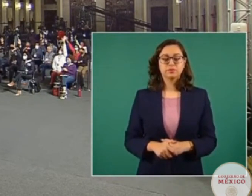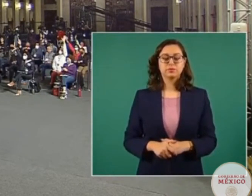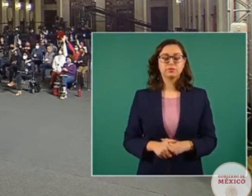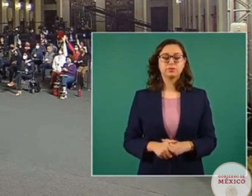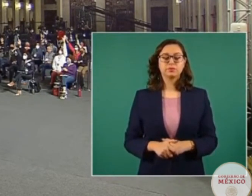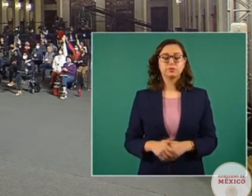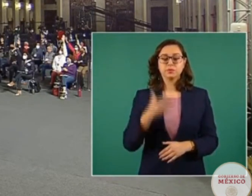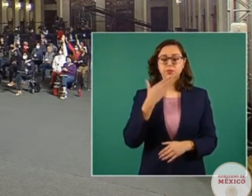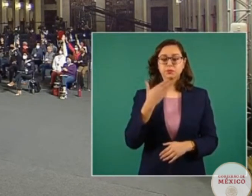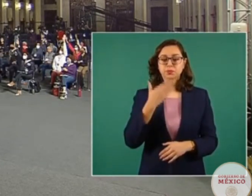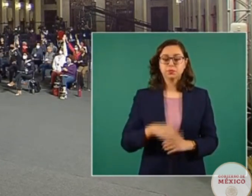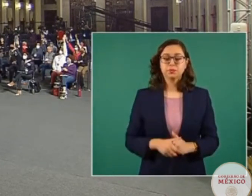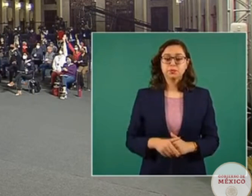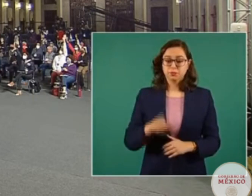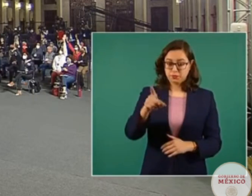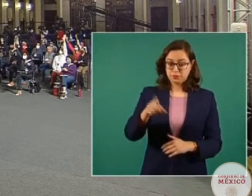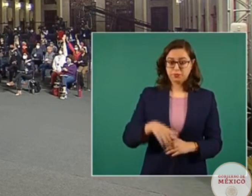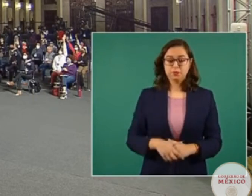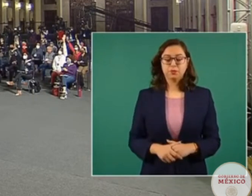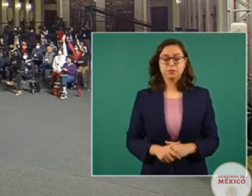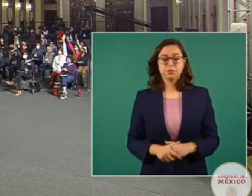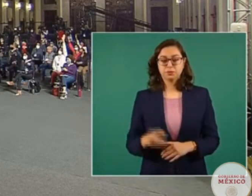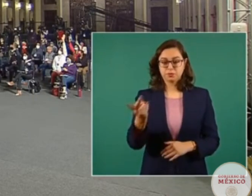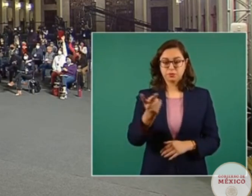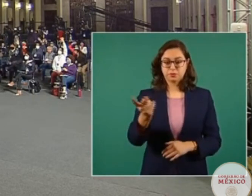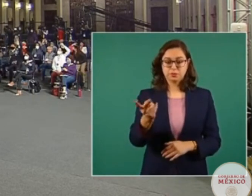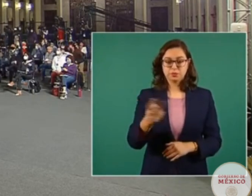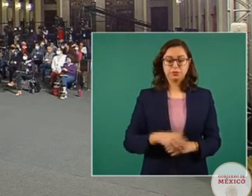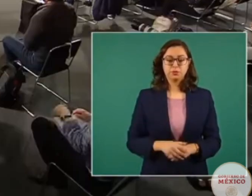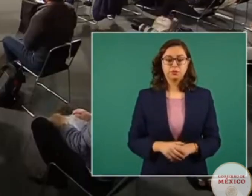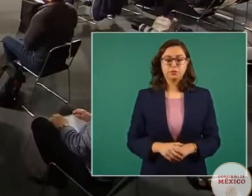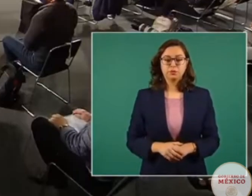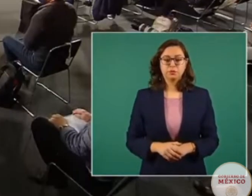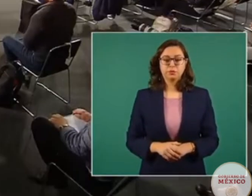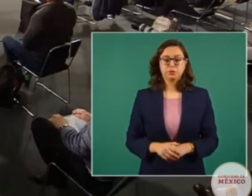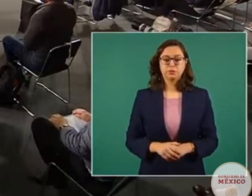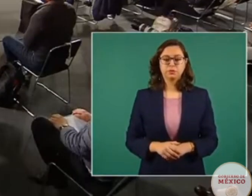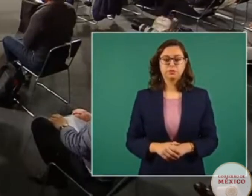Muy bien, a ver, vamos. Ustedes dos.